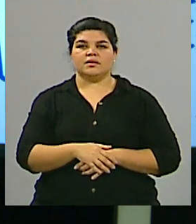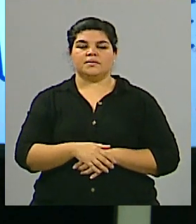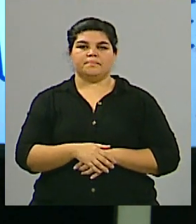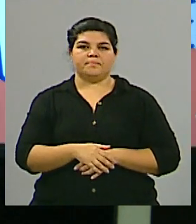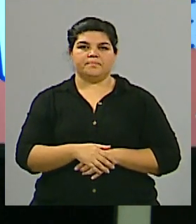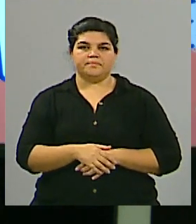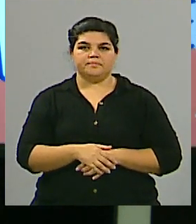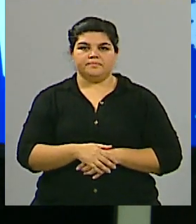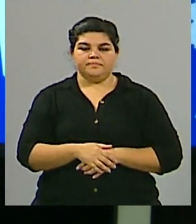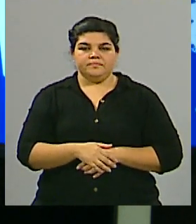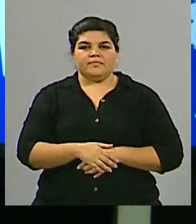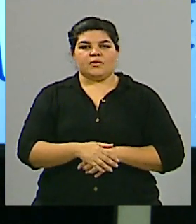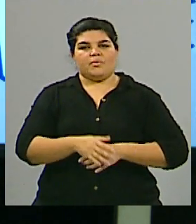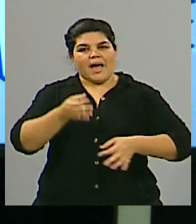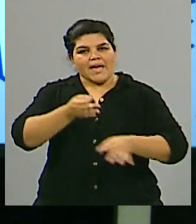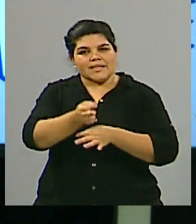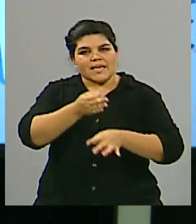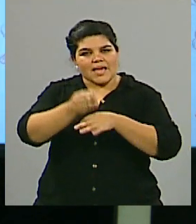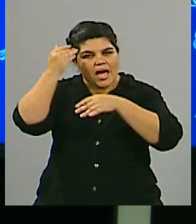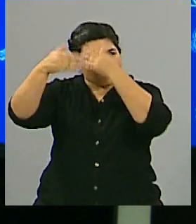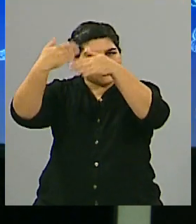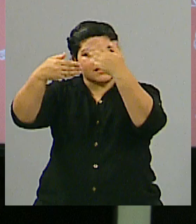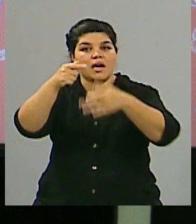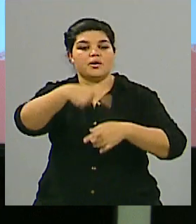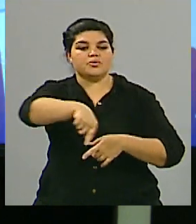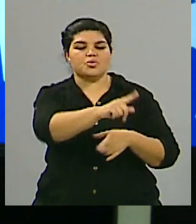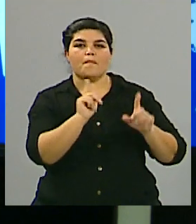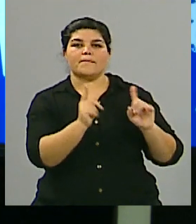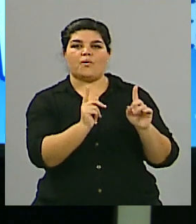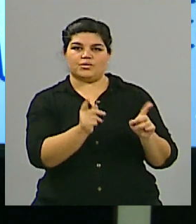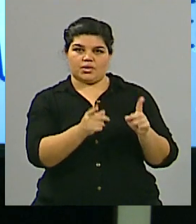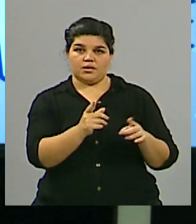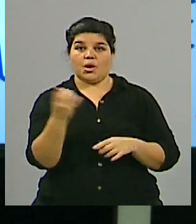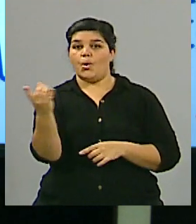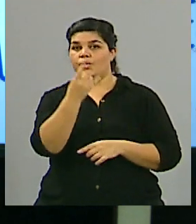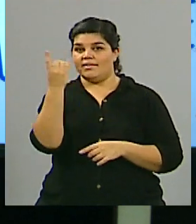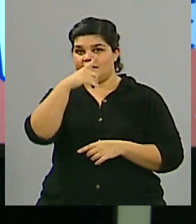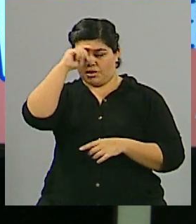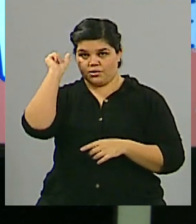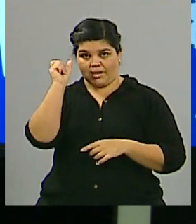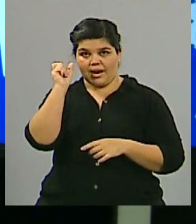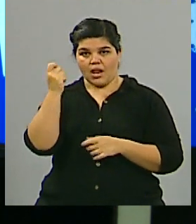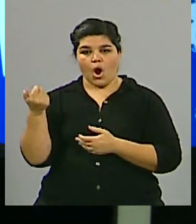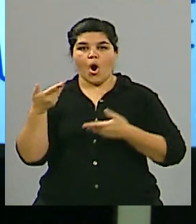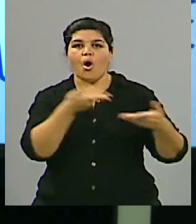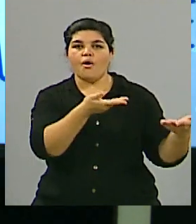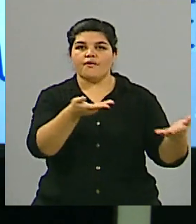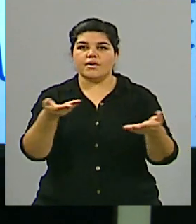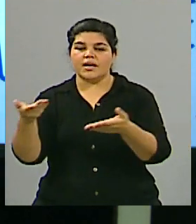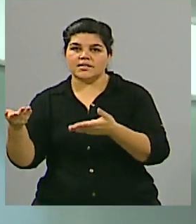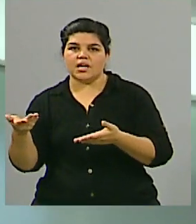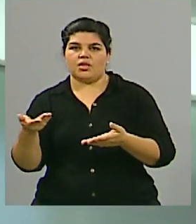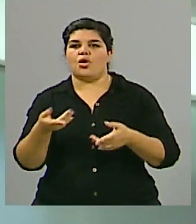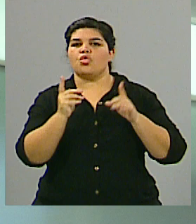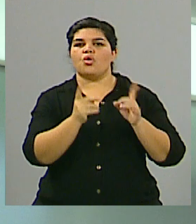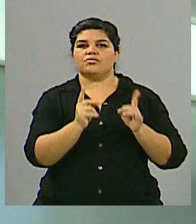de los profesores. Nuestra Universidad Nacional tiene una oferta amplísima de formación de docentes. Sí,